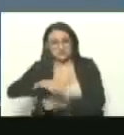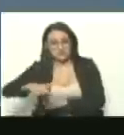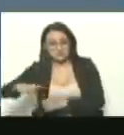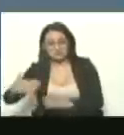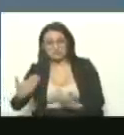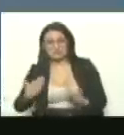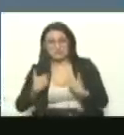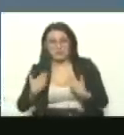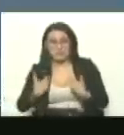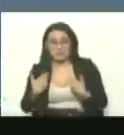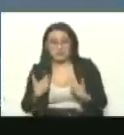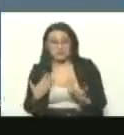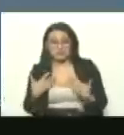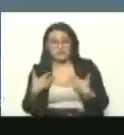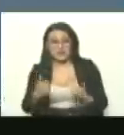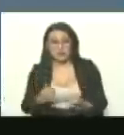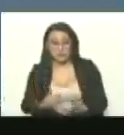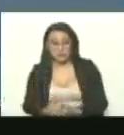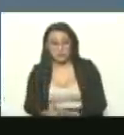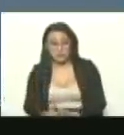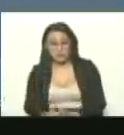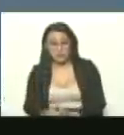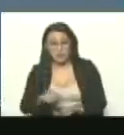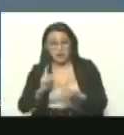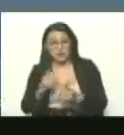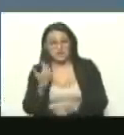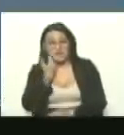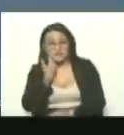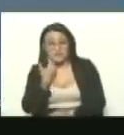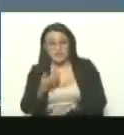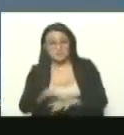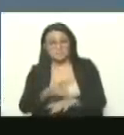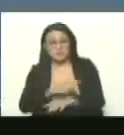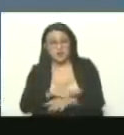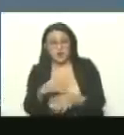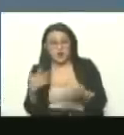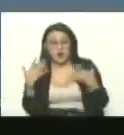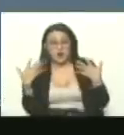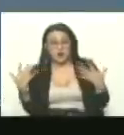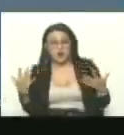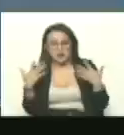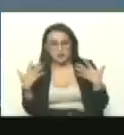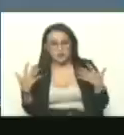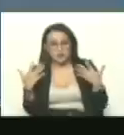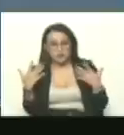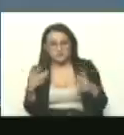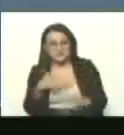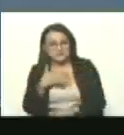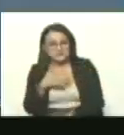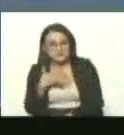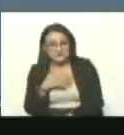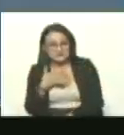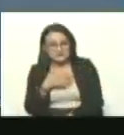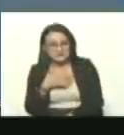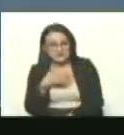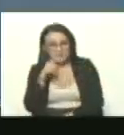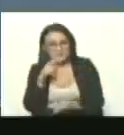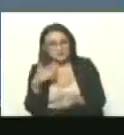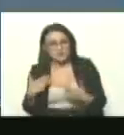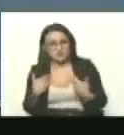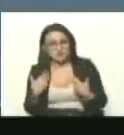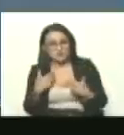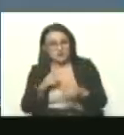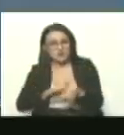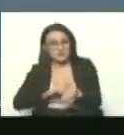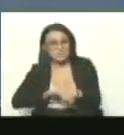salud. Correcto. Hay mucha gente que tiene algunas enfermedades muy sensibles, las personas que sufren de